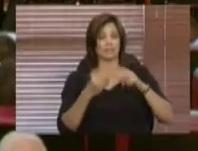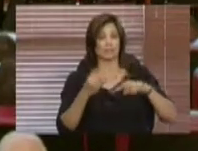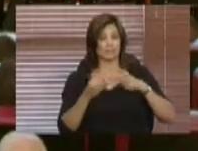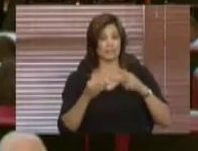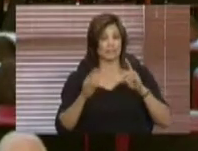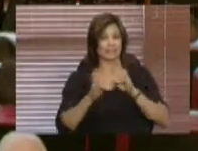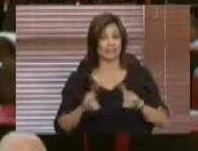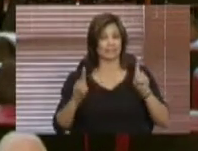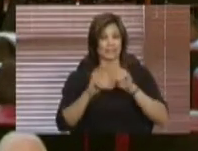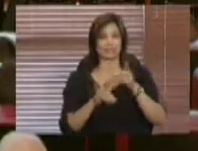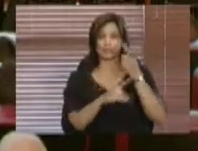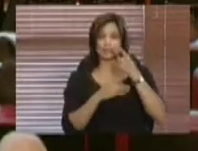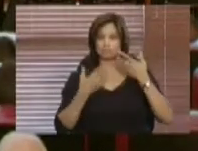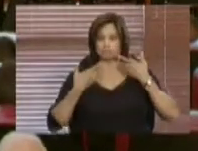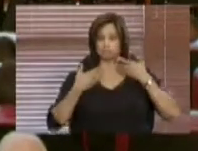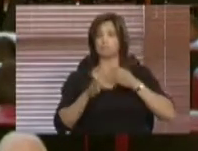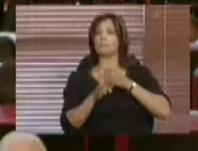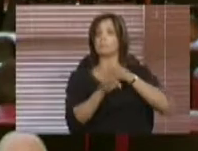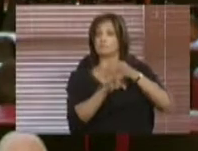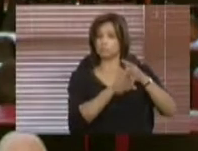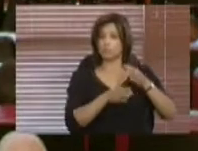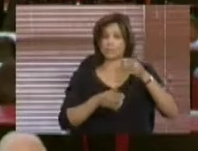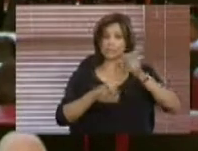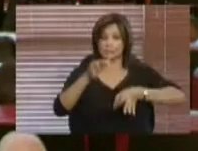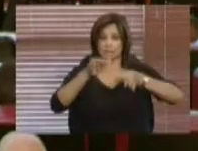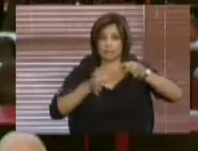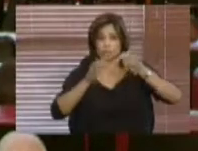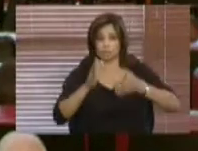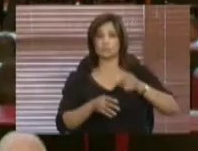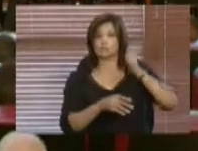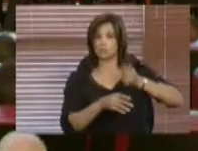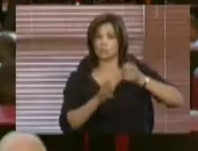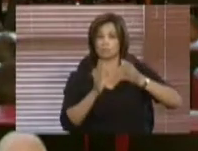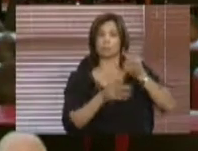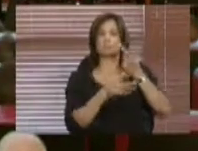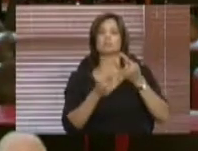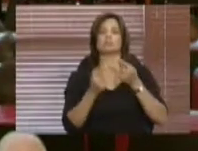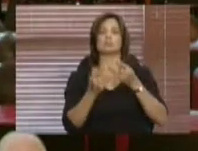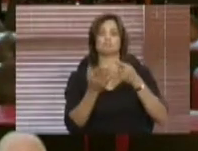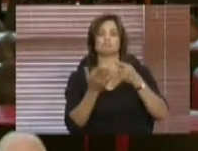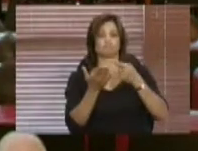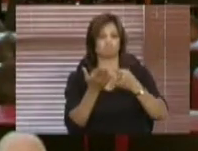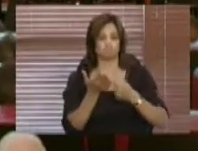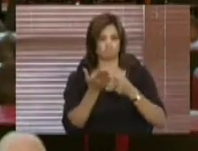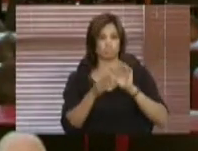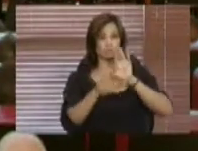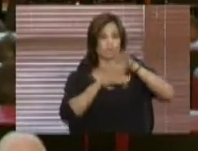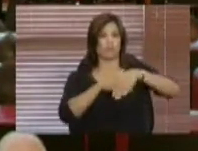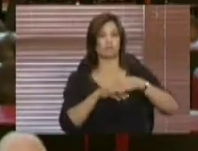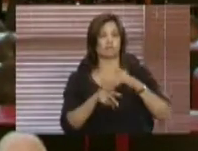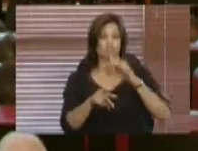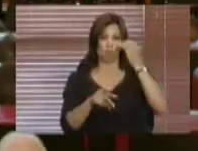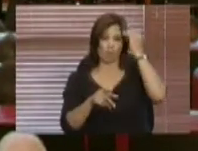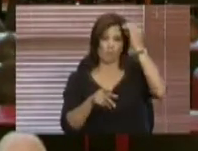dignidad, investidura y el rol de los jueces para tratar de torcer sus decisiones. Se